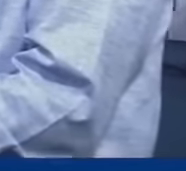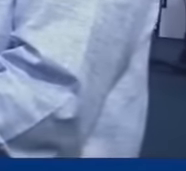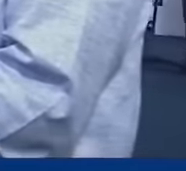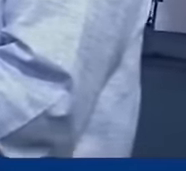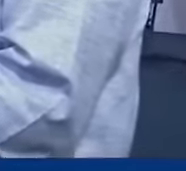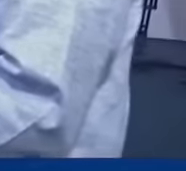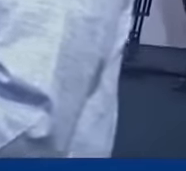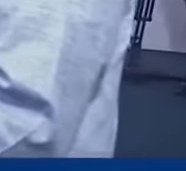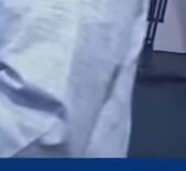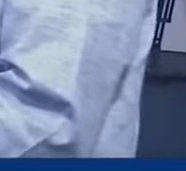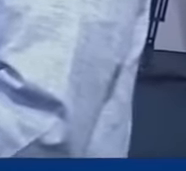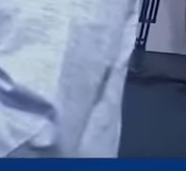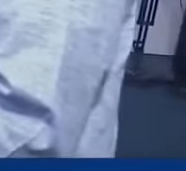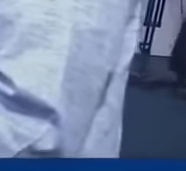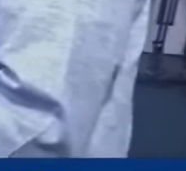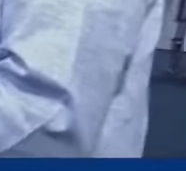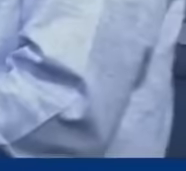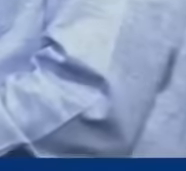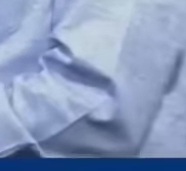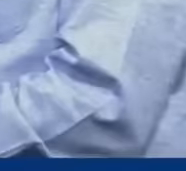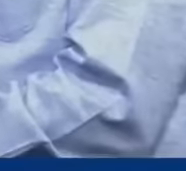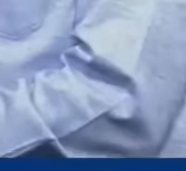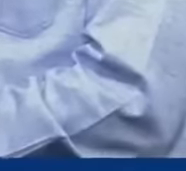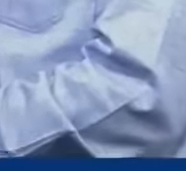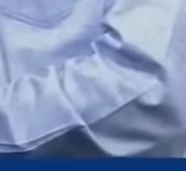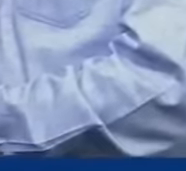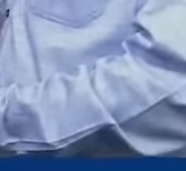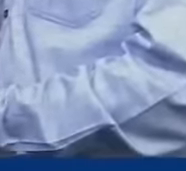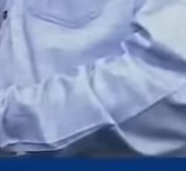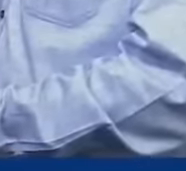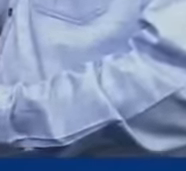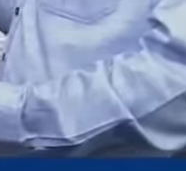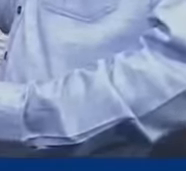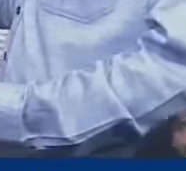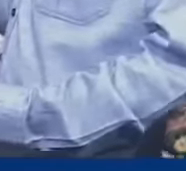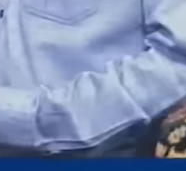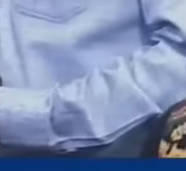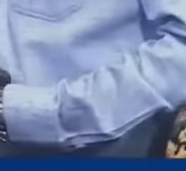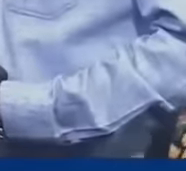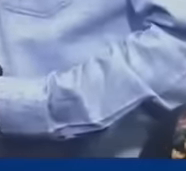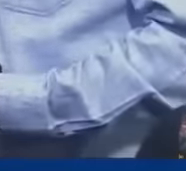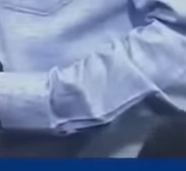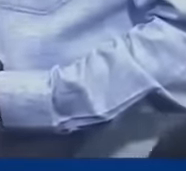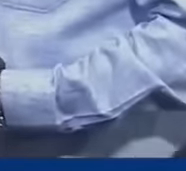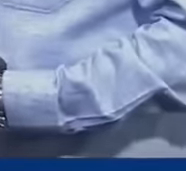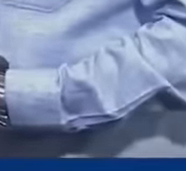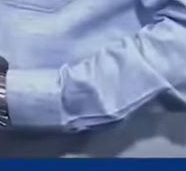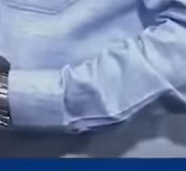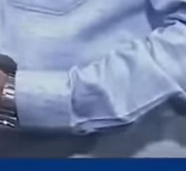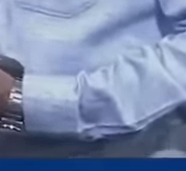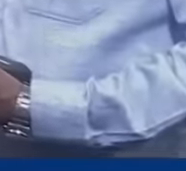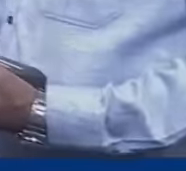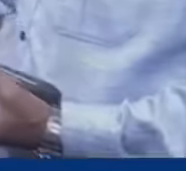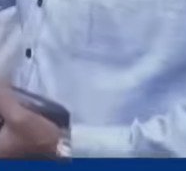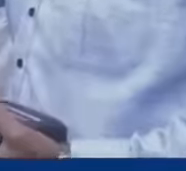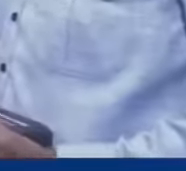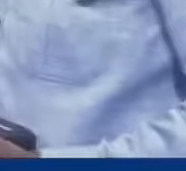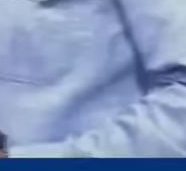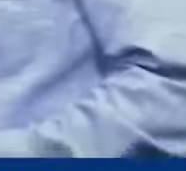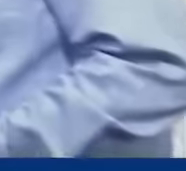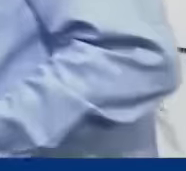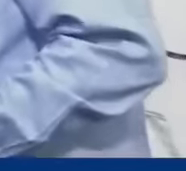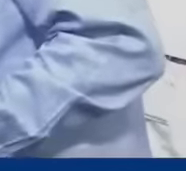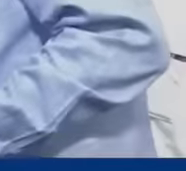sus comunidades. Justamente esta elección de los consejos comunales, comunas, que se desarrolló en nuestro